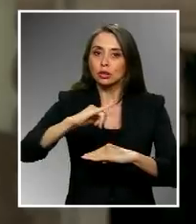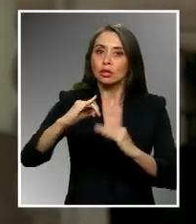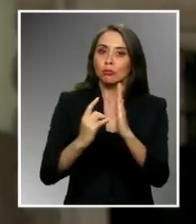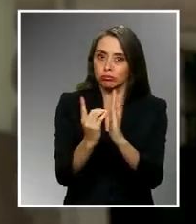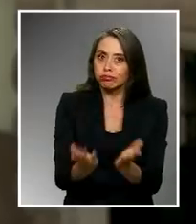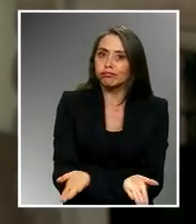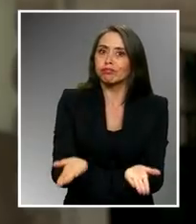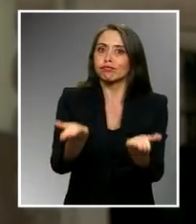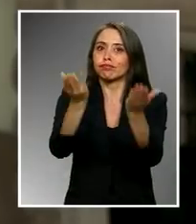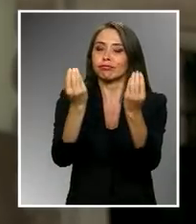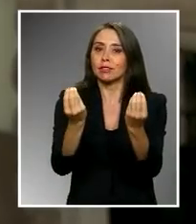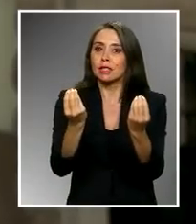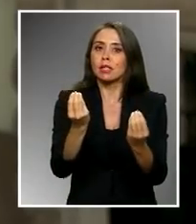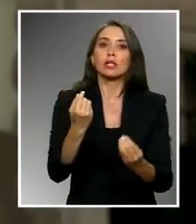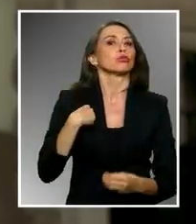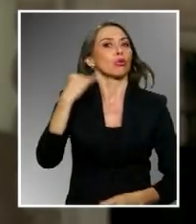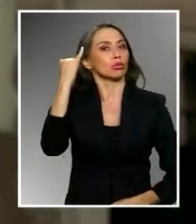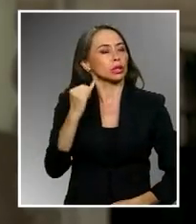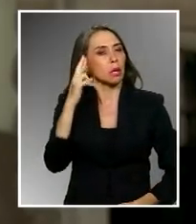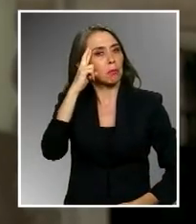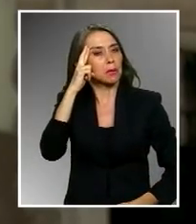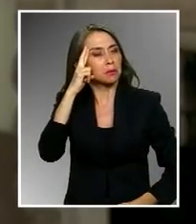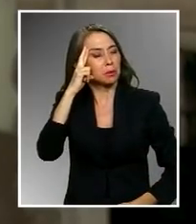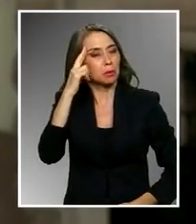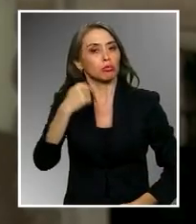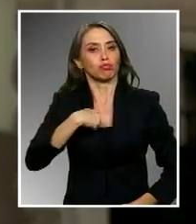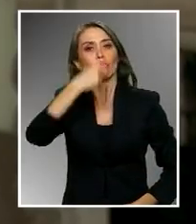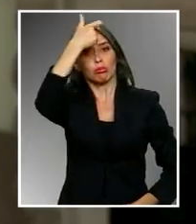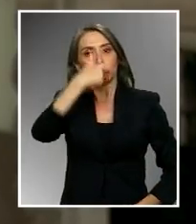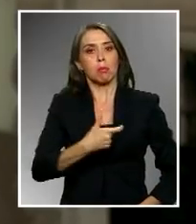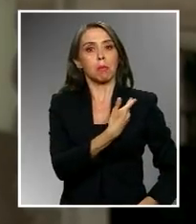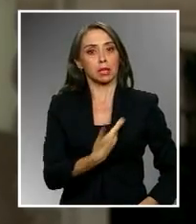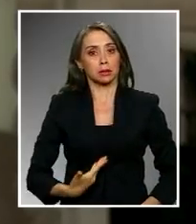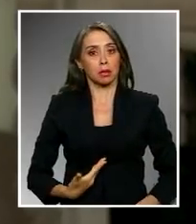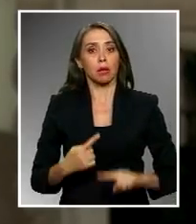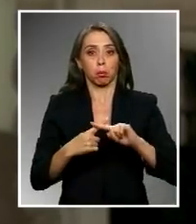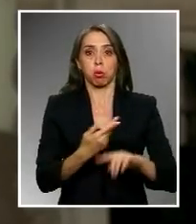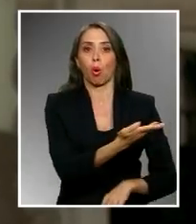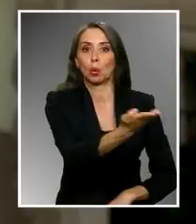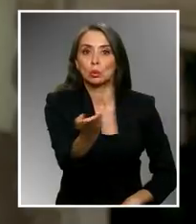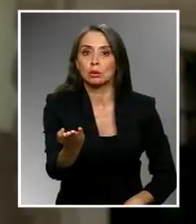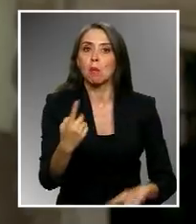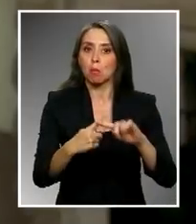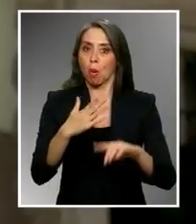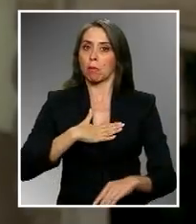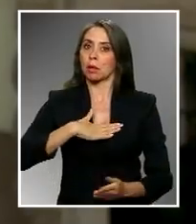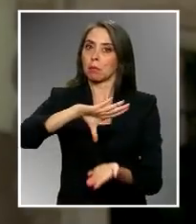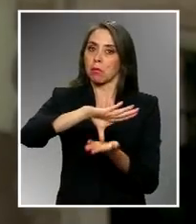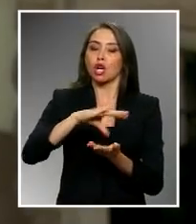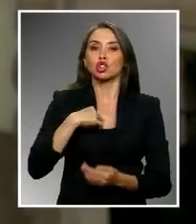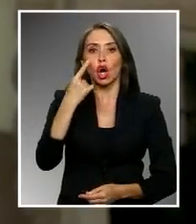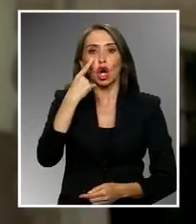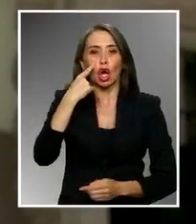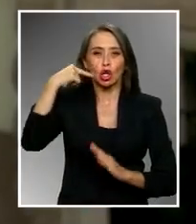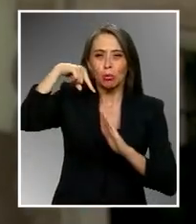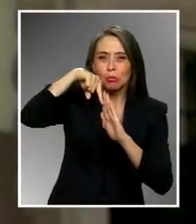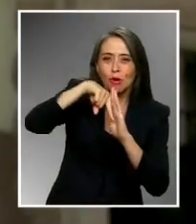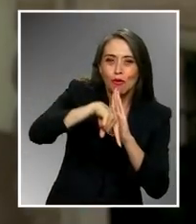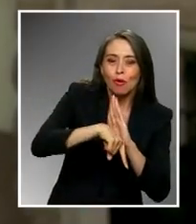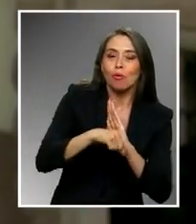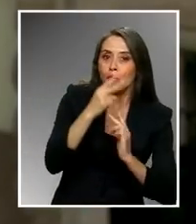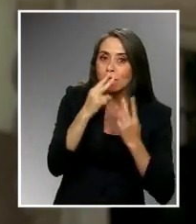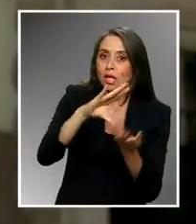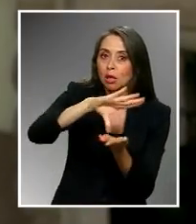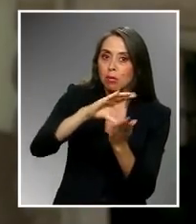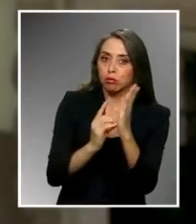progresando jamás he perdido de vista que soy presidenta por ustedes por mi país que conozco a fondo y que he visto progresar